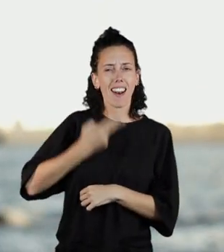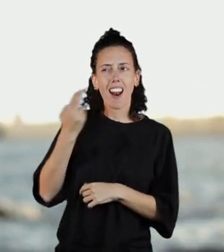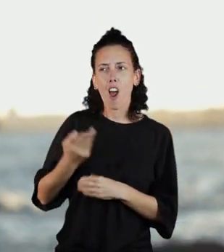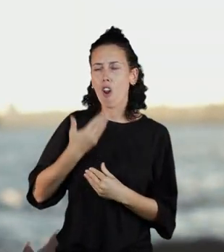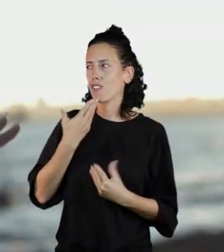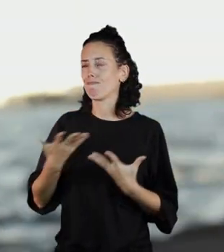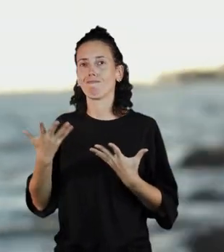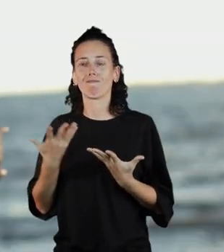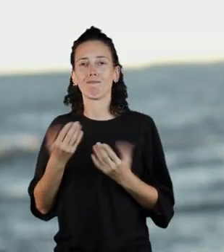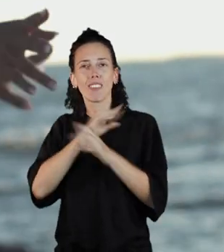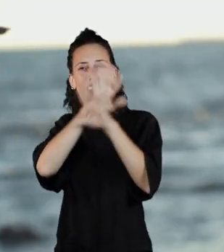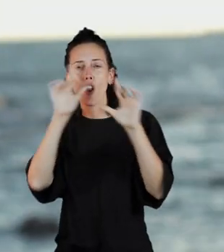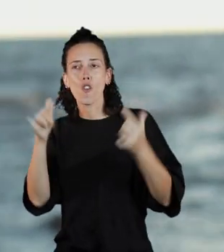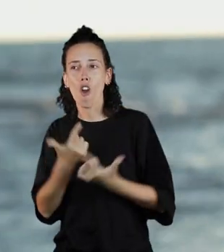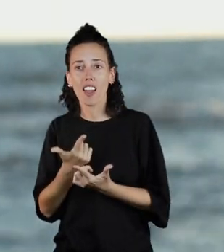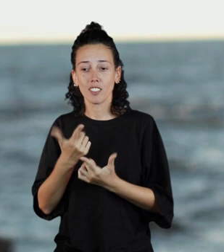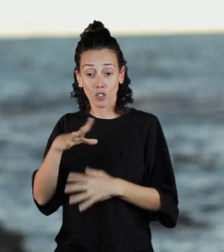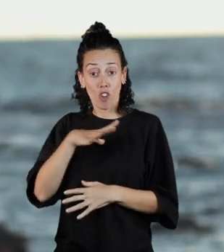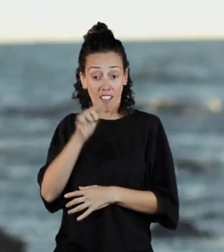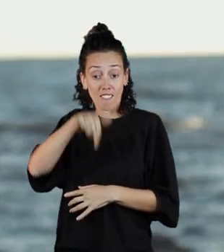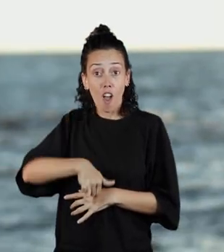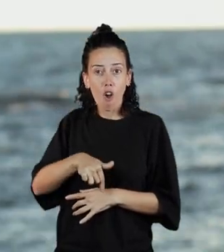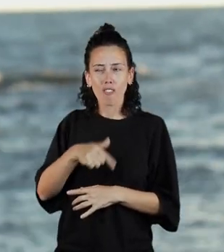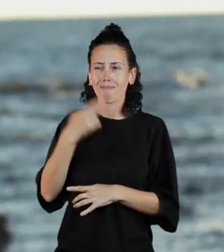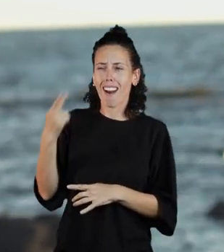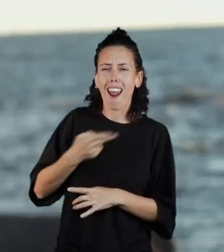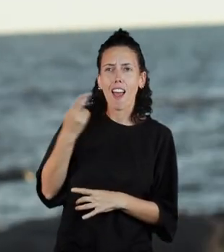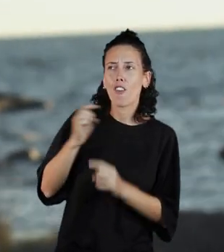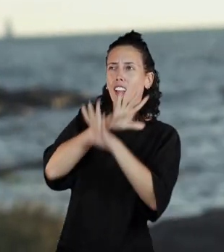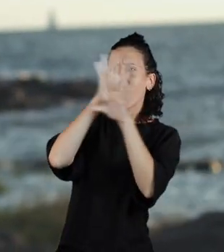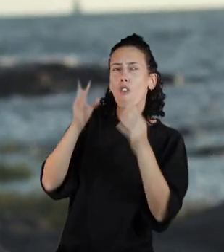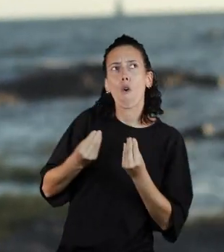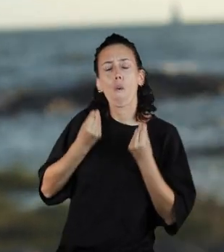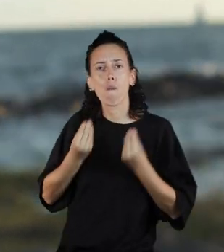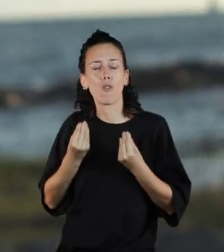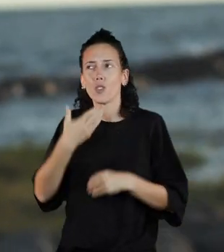Es raro. Para mí aún cuesta